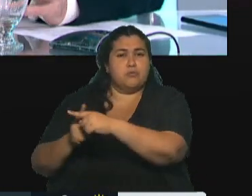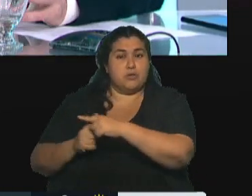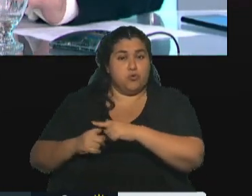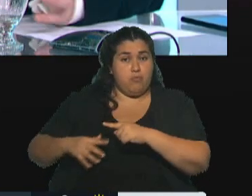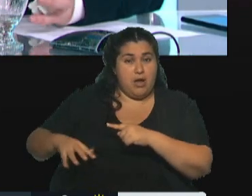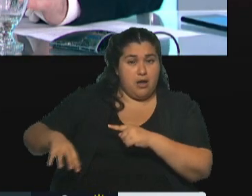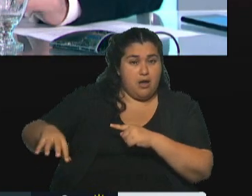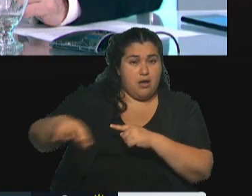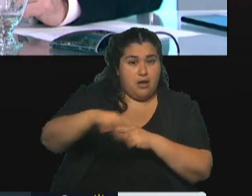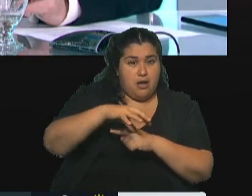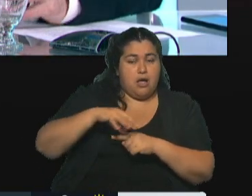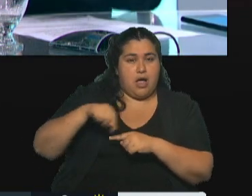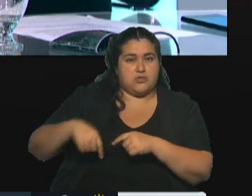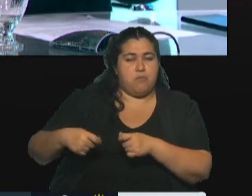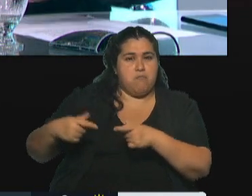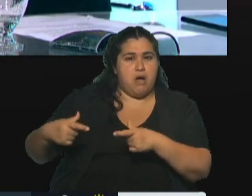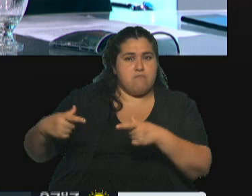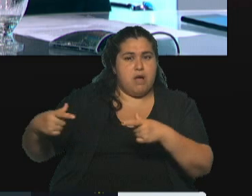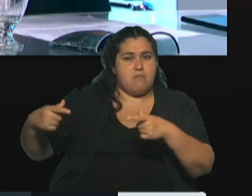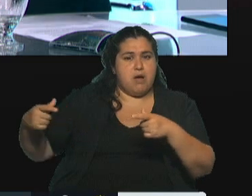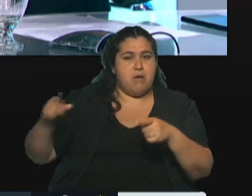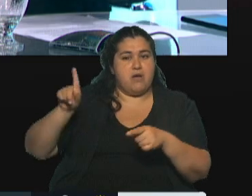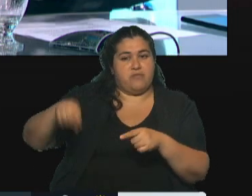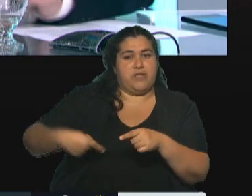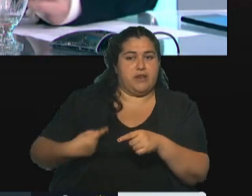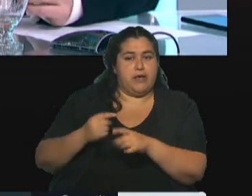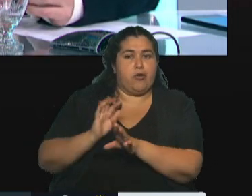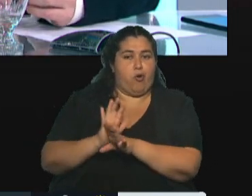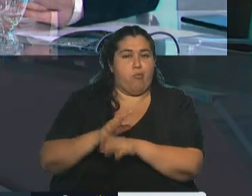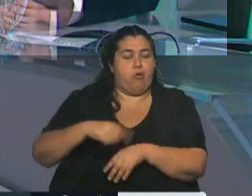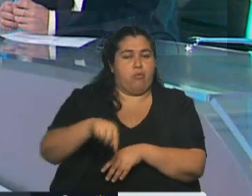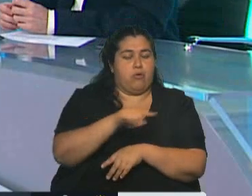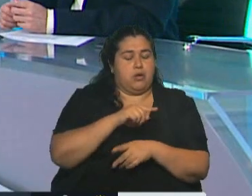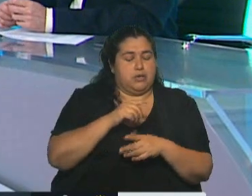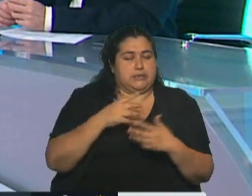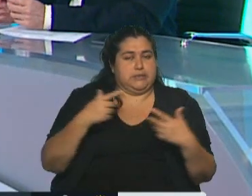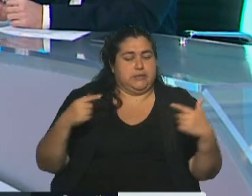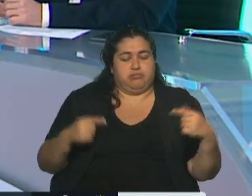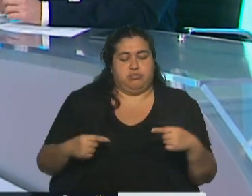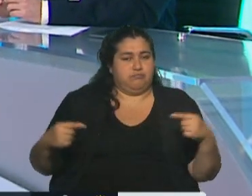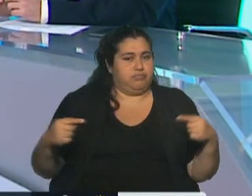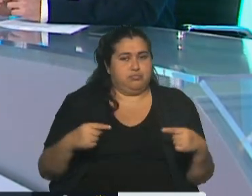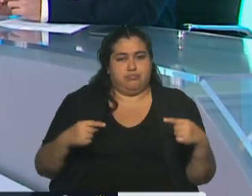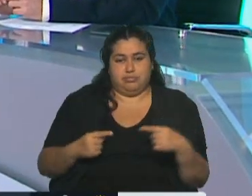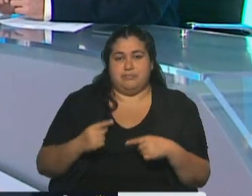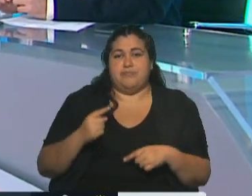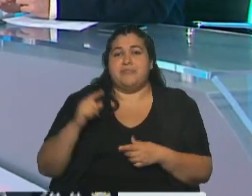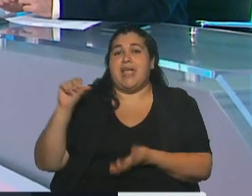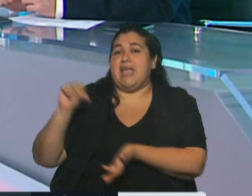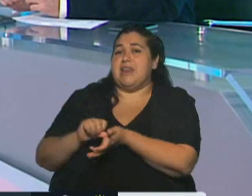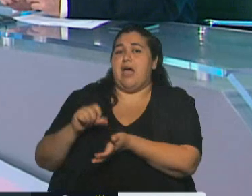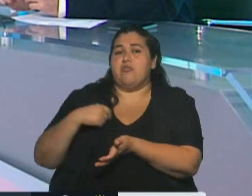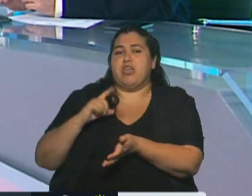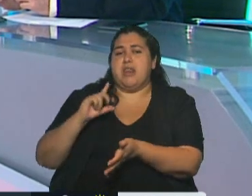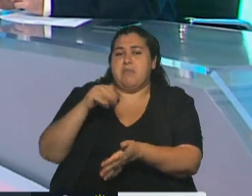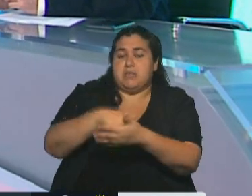que se van extendiendo y que van generando una suerte de desgaste, ¿no? Una suerte de conflicto que quizás Irán no tiene ninguna intención de